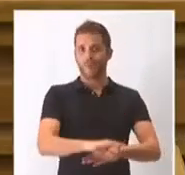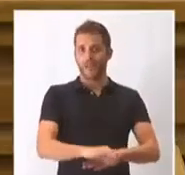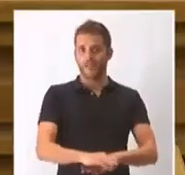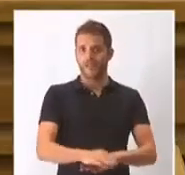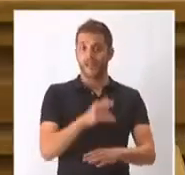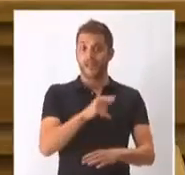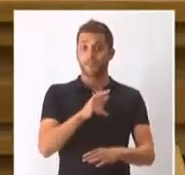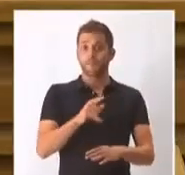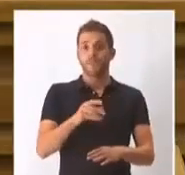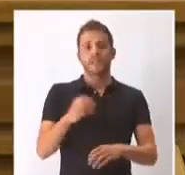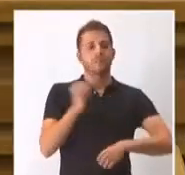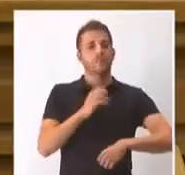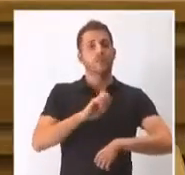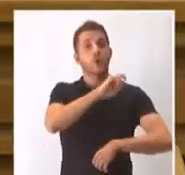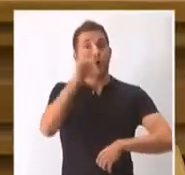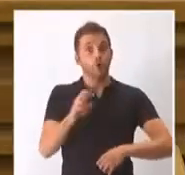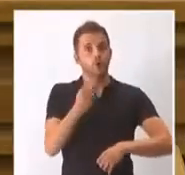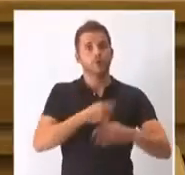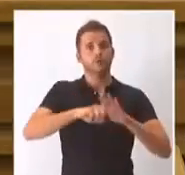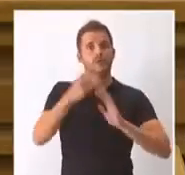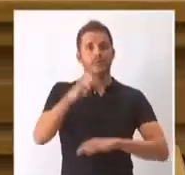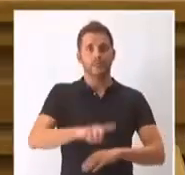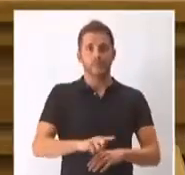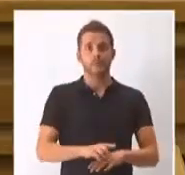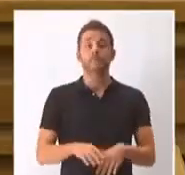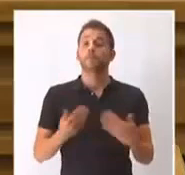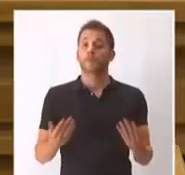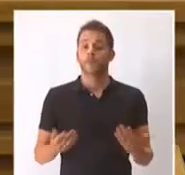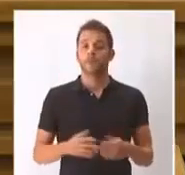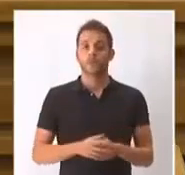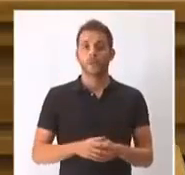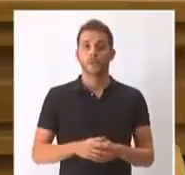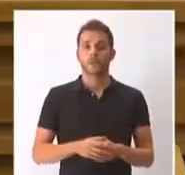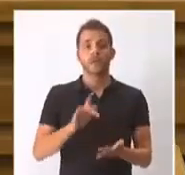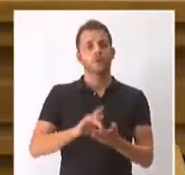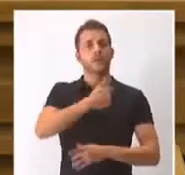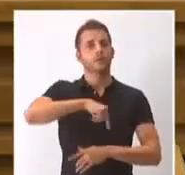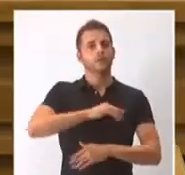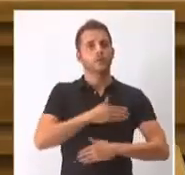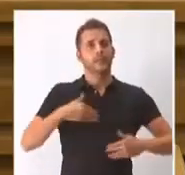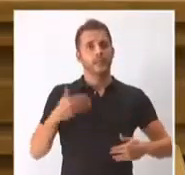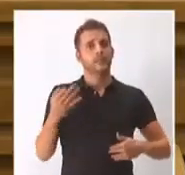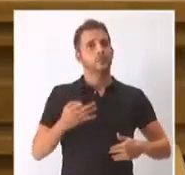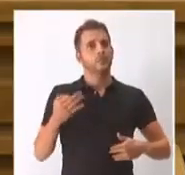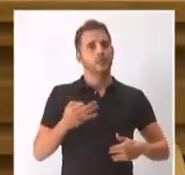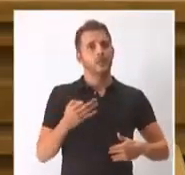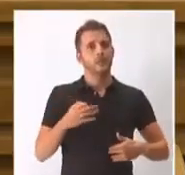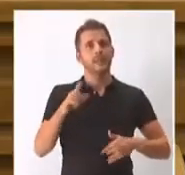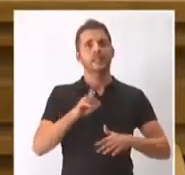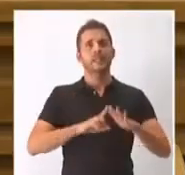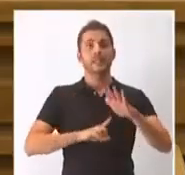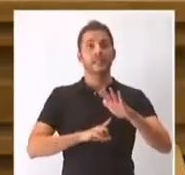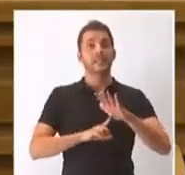ni exclusivos ni excluyentes y por tanto lo que queremos seguir desarrollando